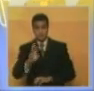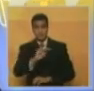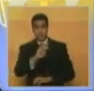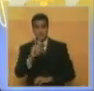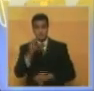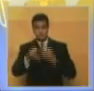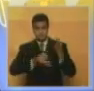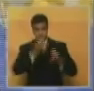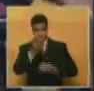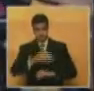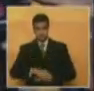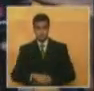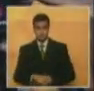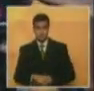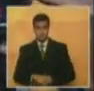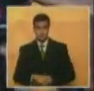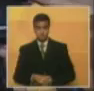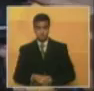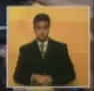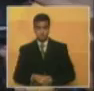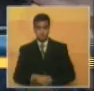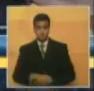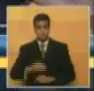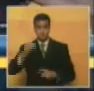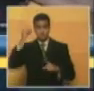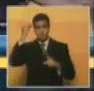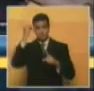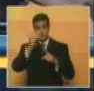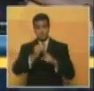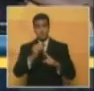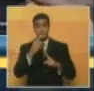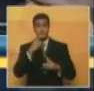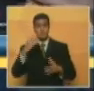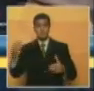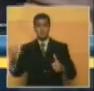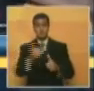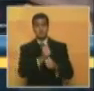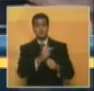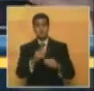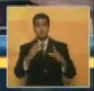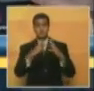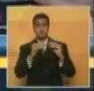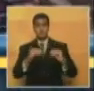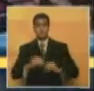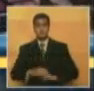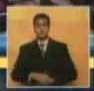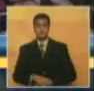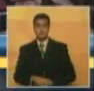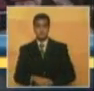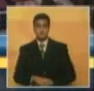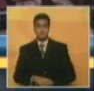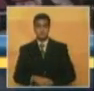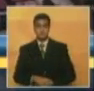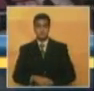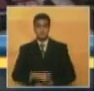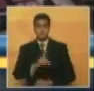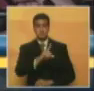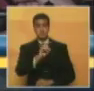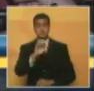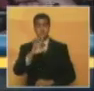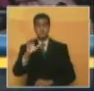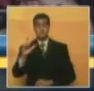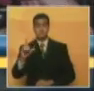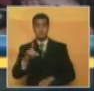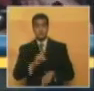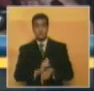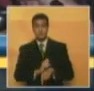amplía esta información. Los objetivos fueron alcanzados en su totalidad. A las 155